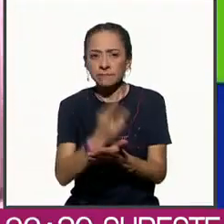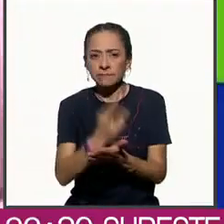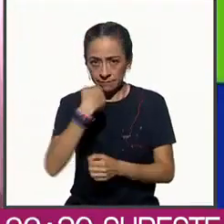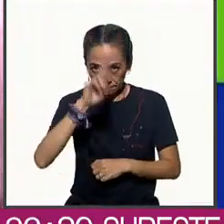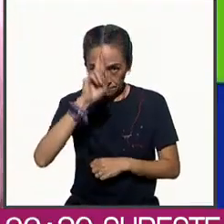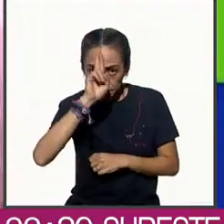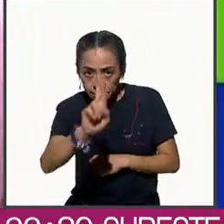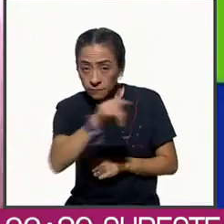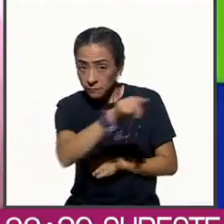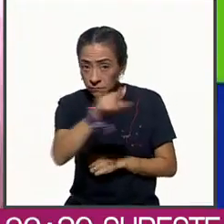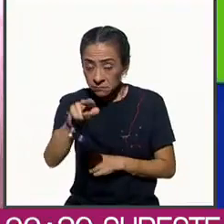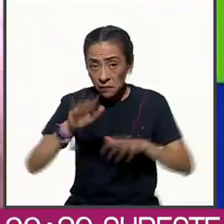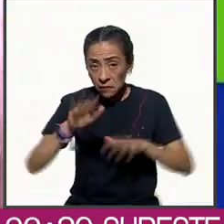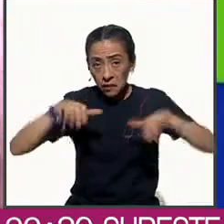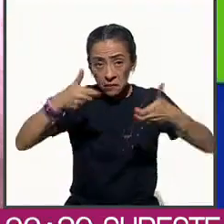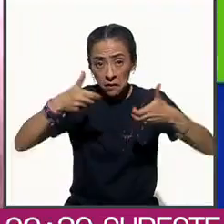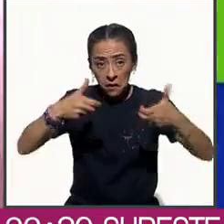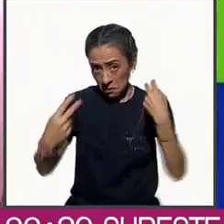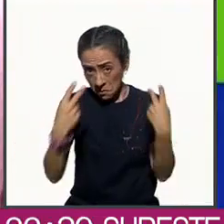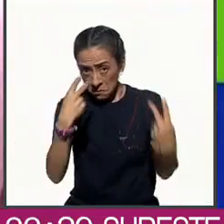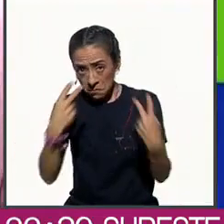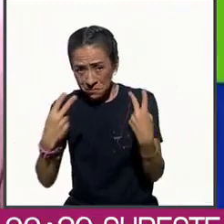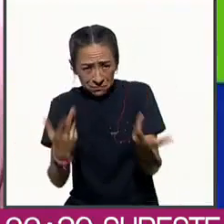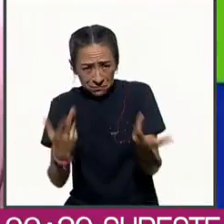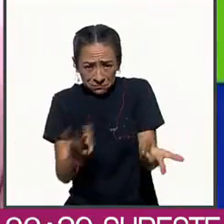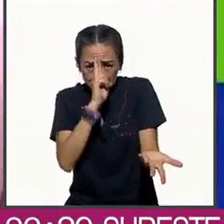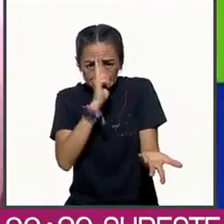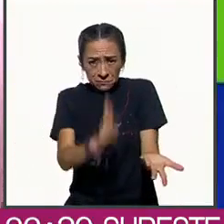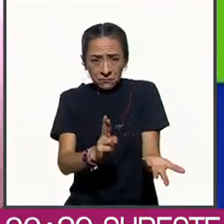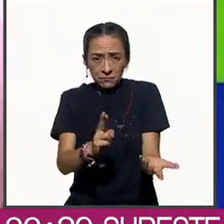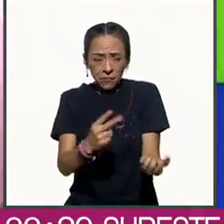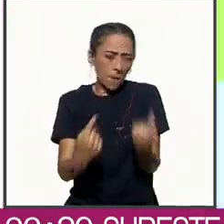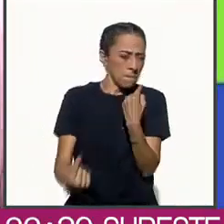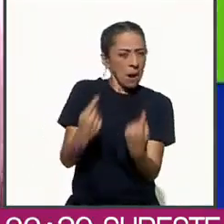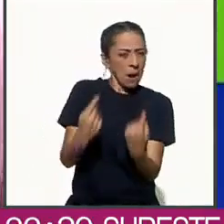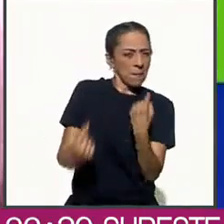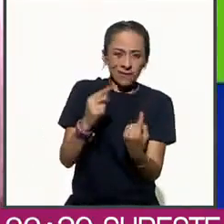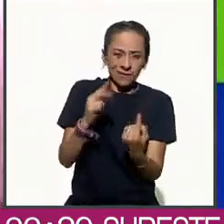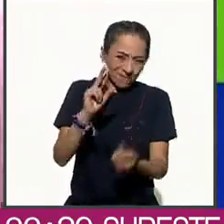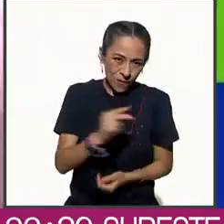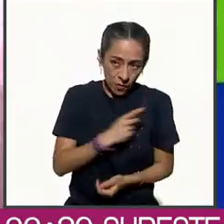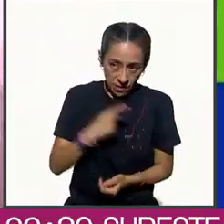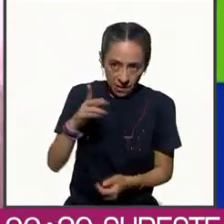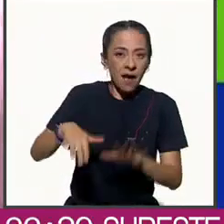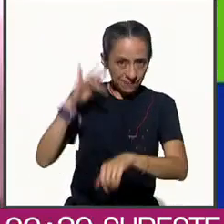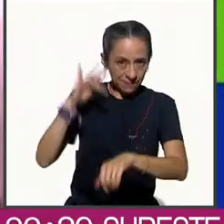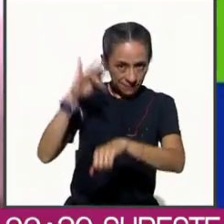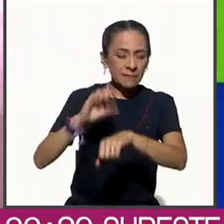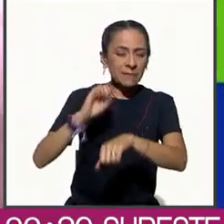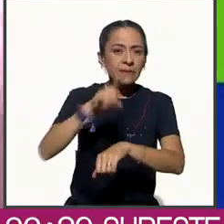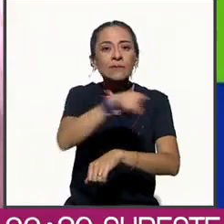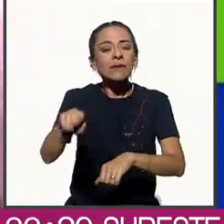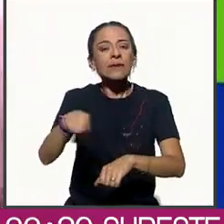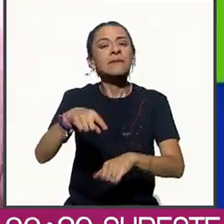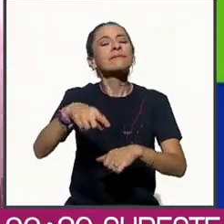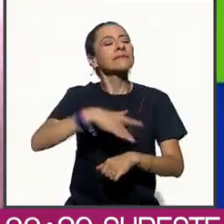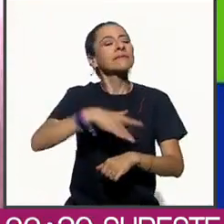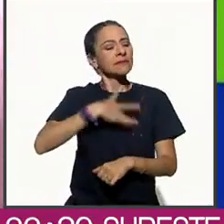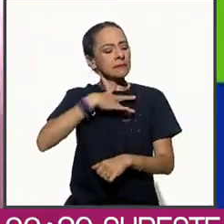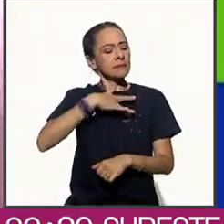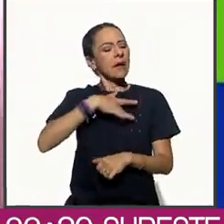Si nos ven en la calle, solo respetar, no ofendernos, porque sí ha tocado que nos ofenden. Respeto, tengan empatía por nosotros. Es muy